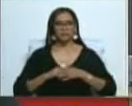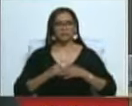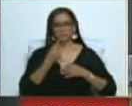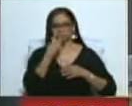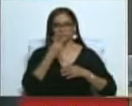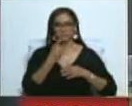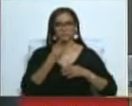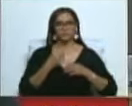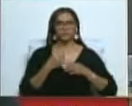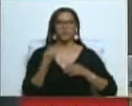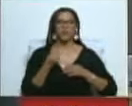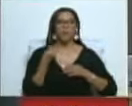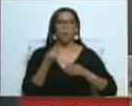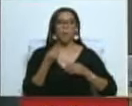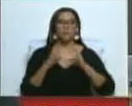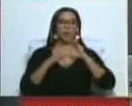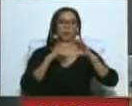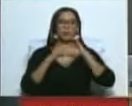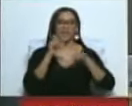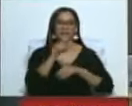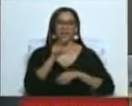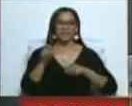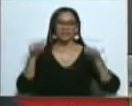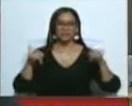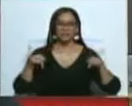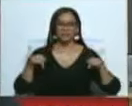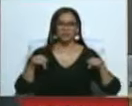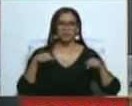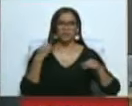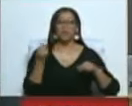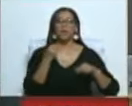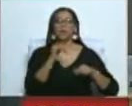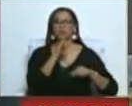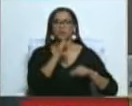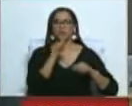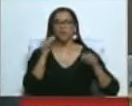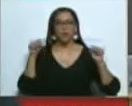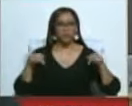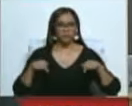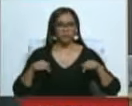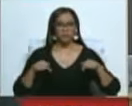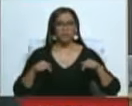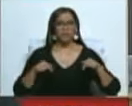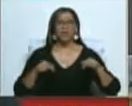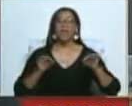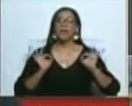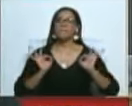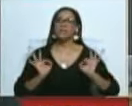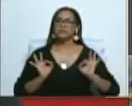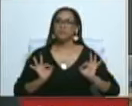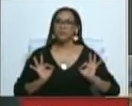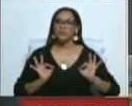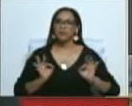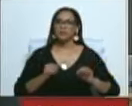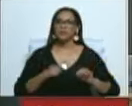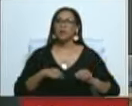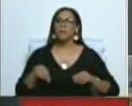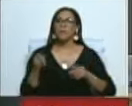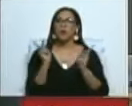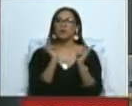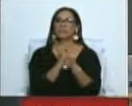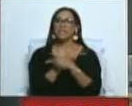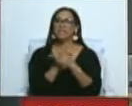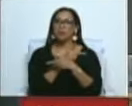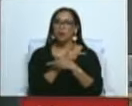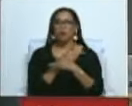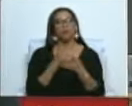ver cómo se comunica la gente hoy y cómo se informa la gente, fundamentalmente es por TikTok e